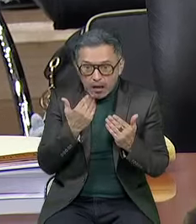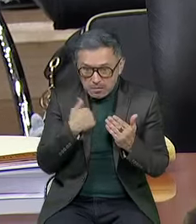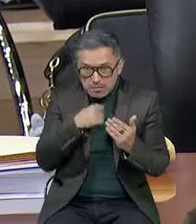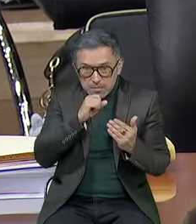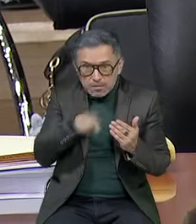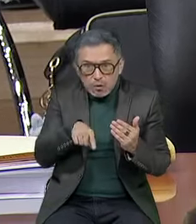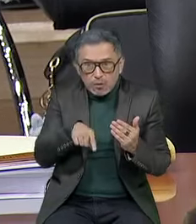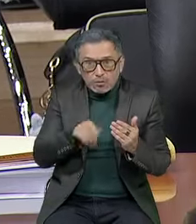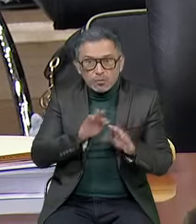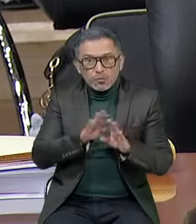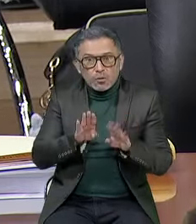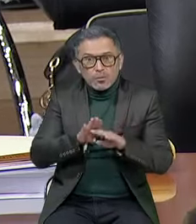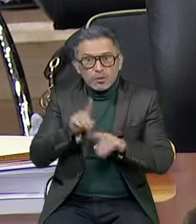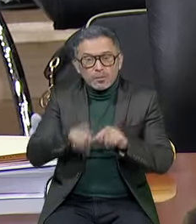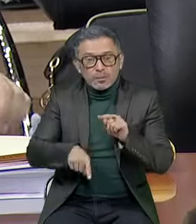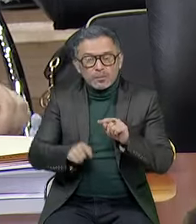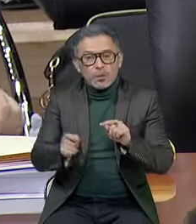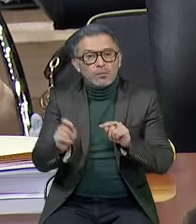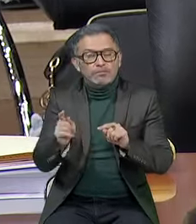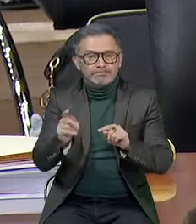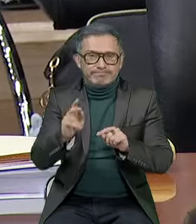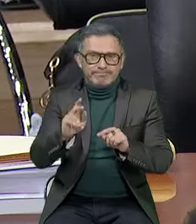voy a repetir lo que dijo ya,